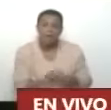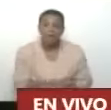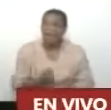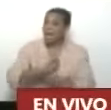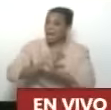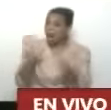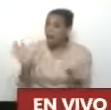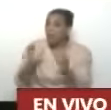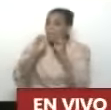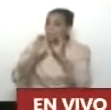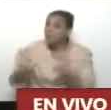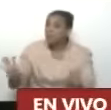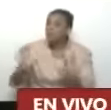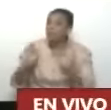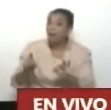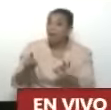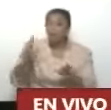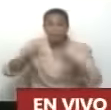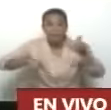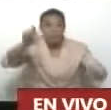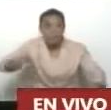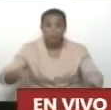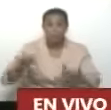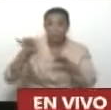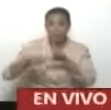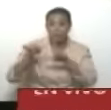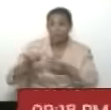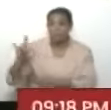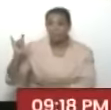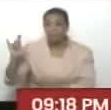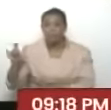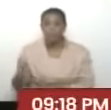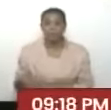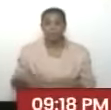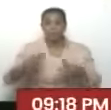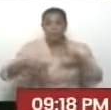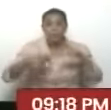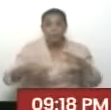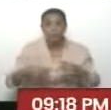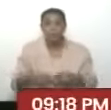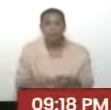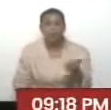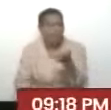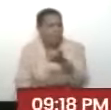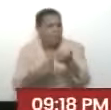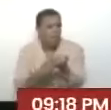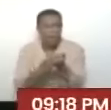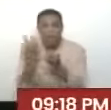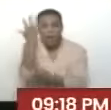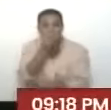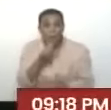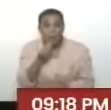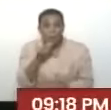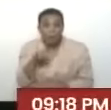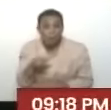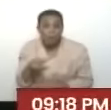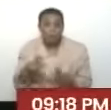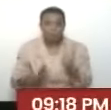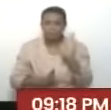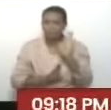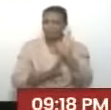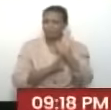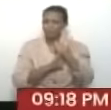es que es un mensaje que tiene que ir para todas las redes sociales. Porque nosotros, presidente, le tenemos un apoyo desde la juventud que